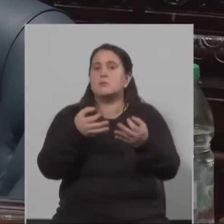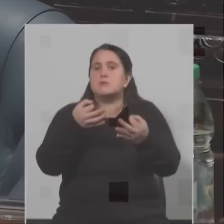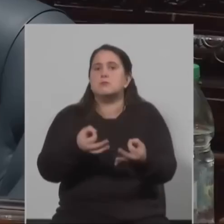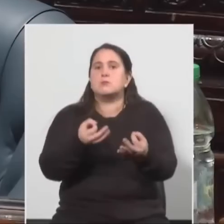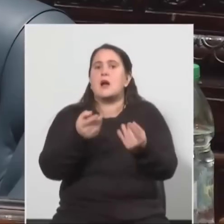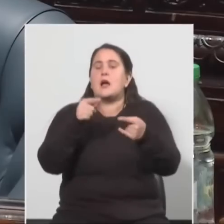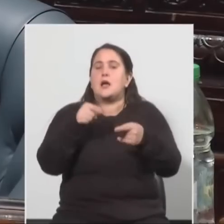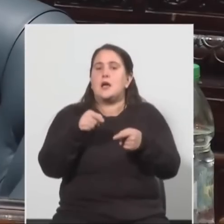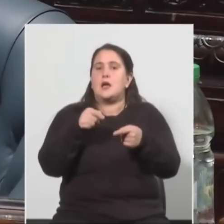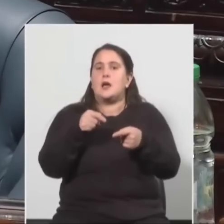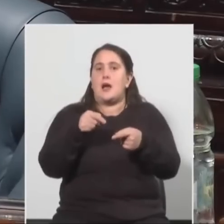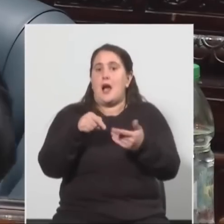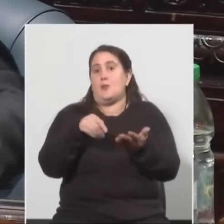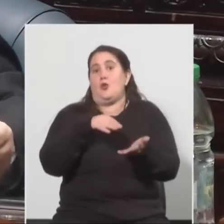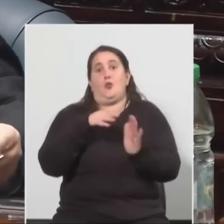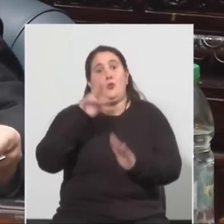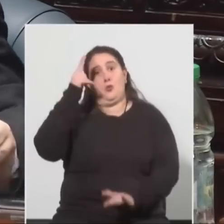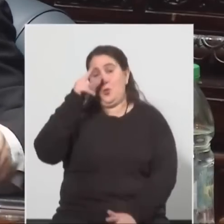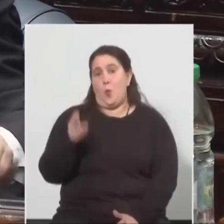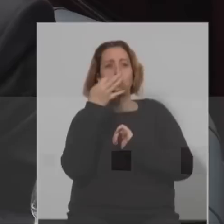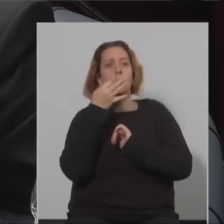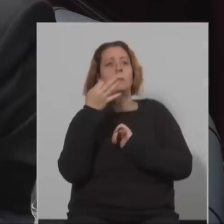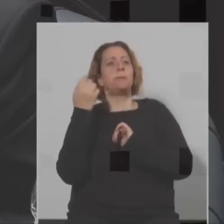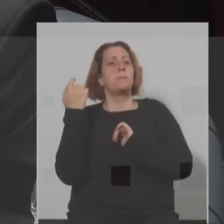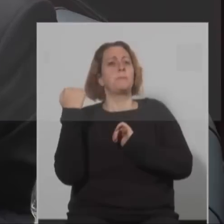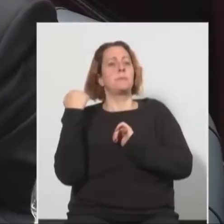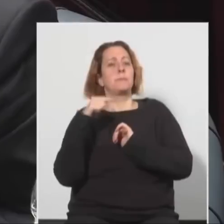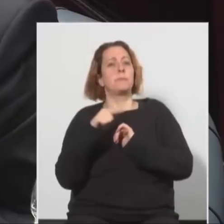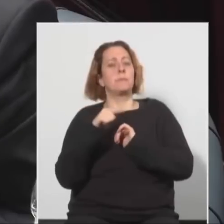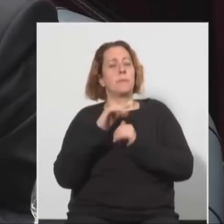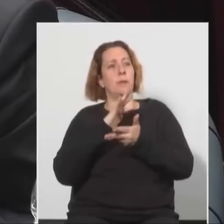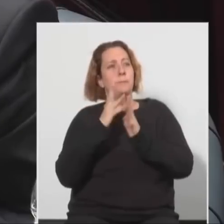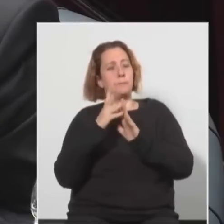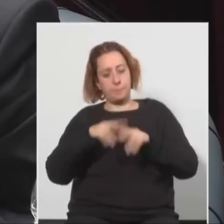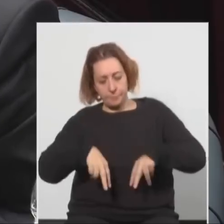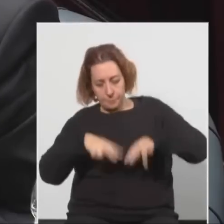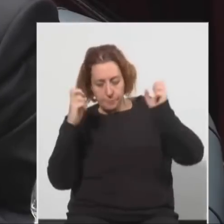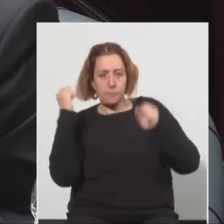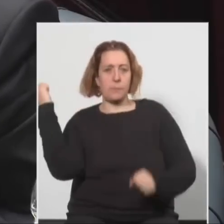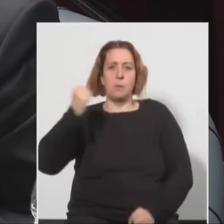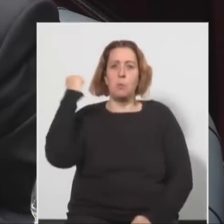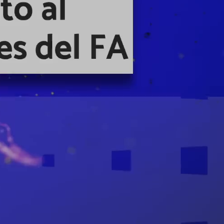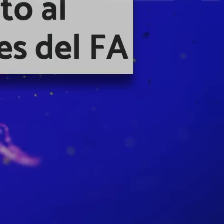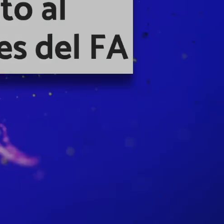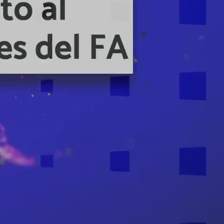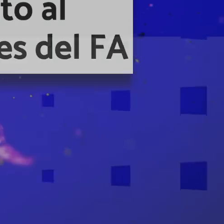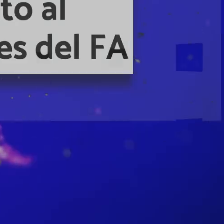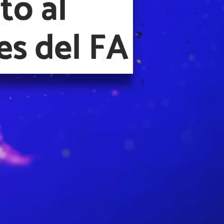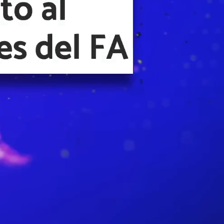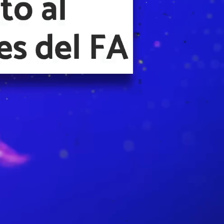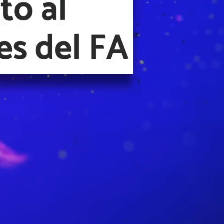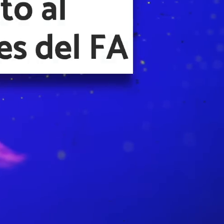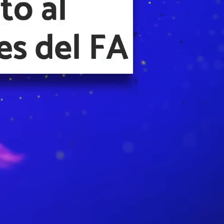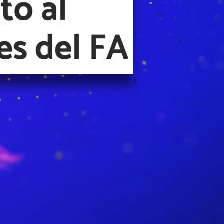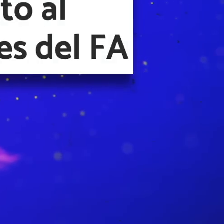que ambos legisladores ampliaron la demanda penal ante la fiscalía por la concesión del puerto de la empresa belga katoai natié entre febrero y